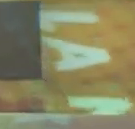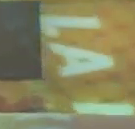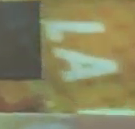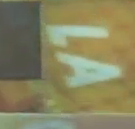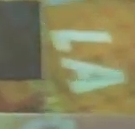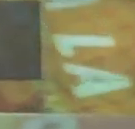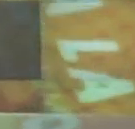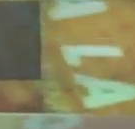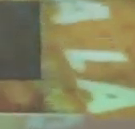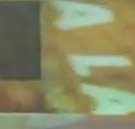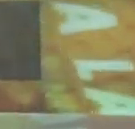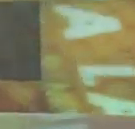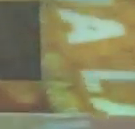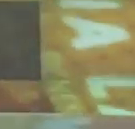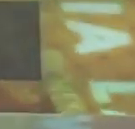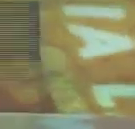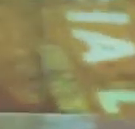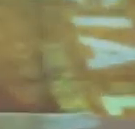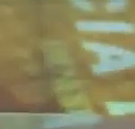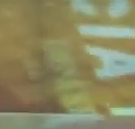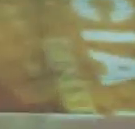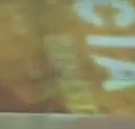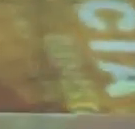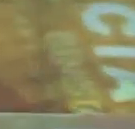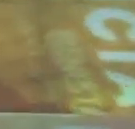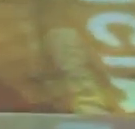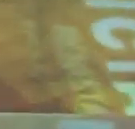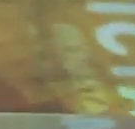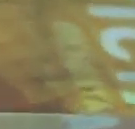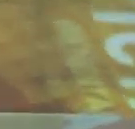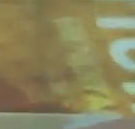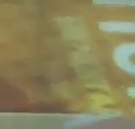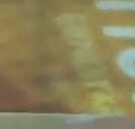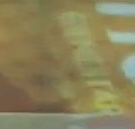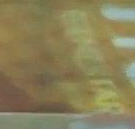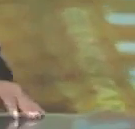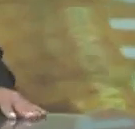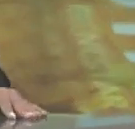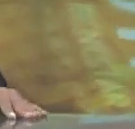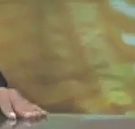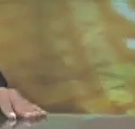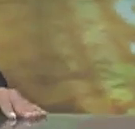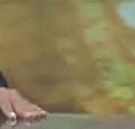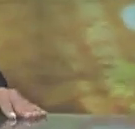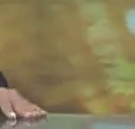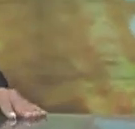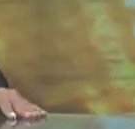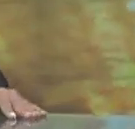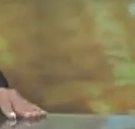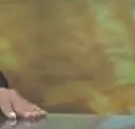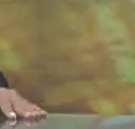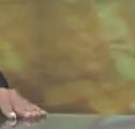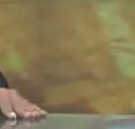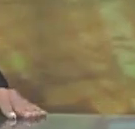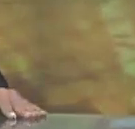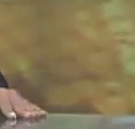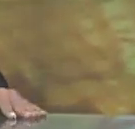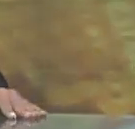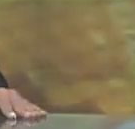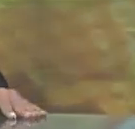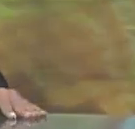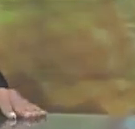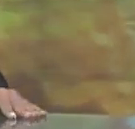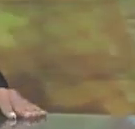que realiza el gobierno bolivariano por las precipitaciones la situación de las lluvias en el país tenemos un contacto telefónico con el gobernador